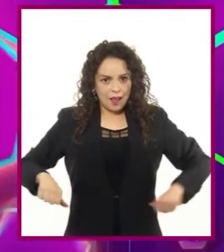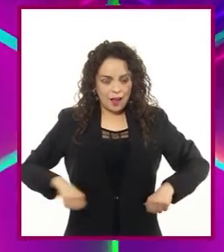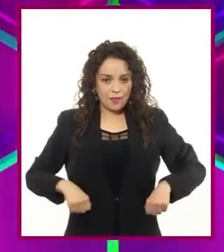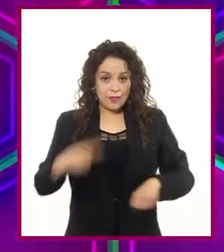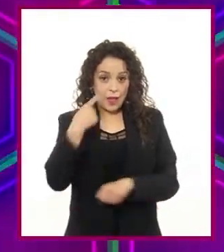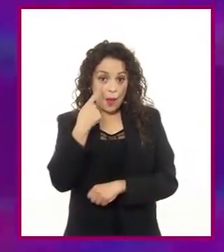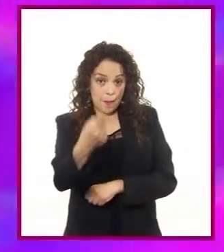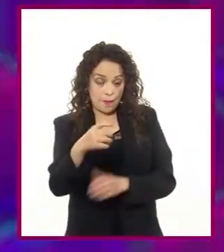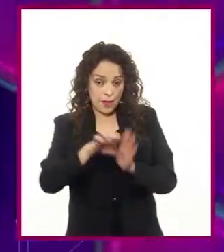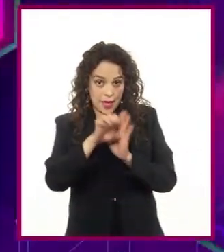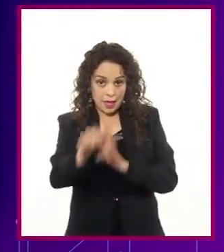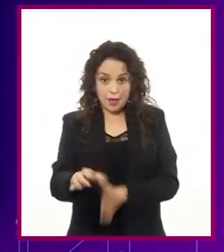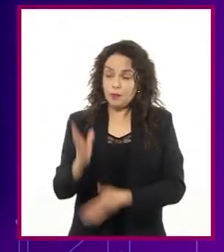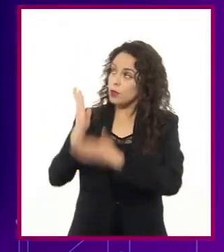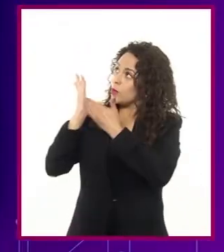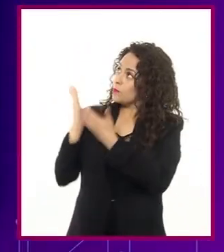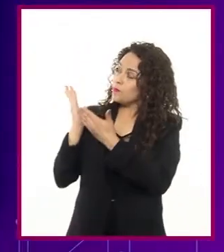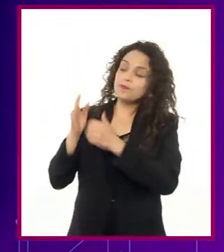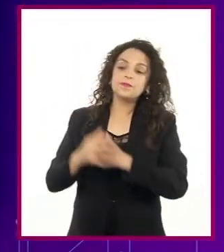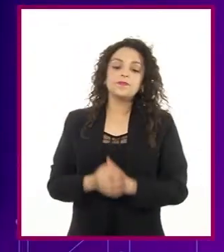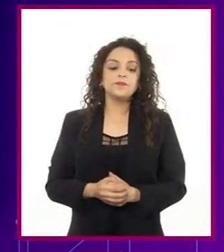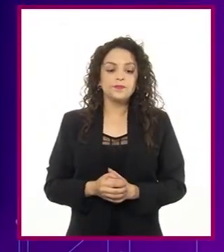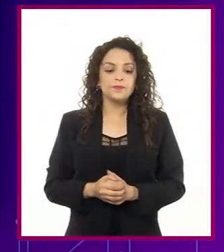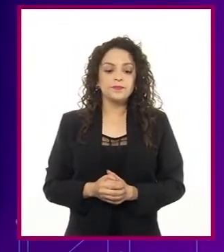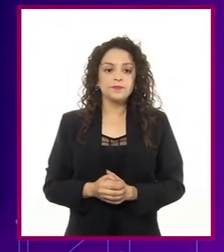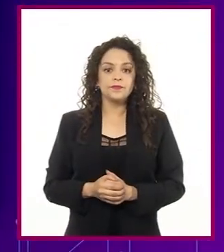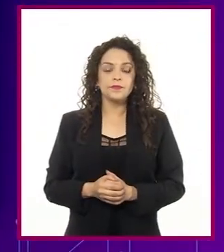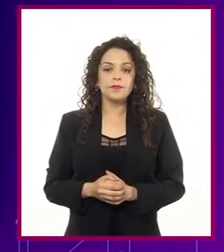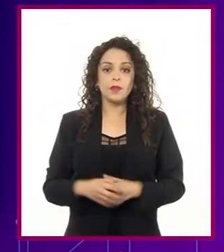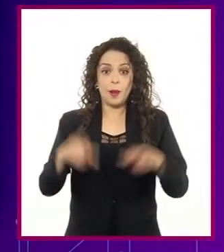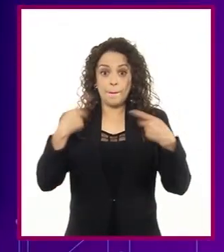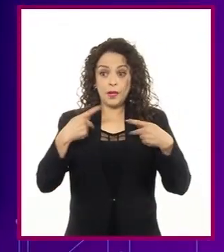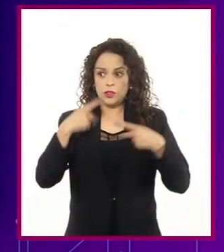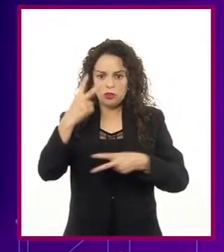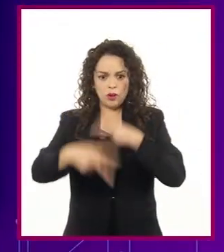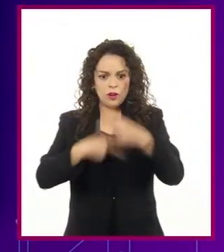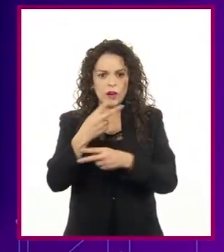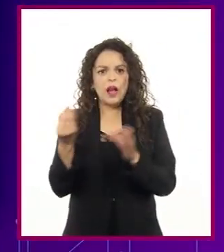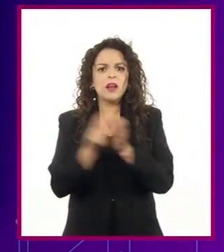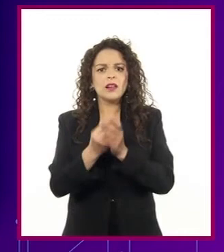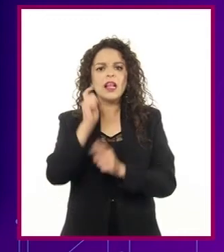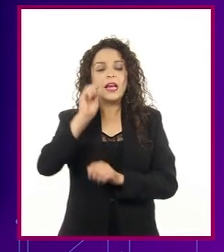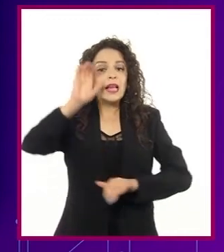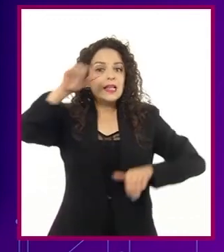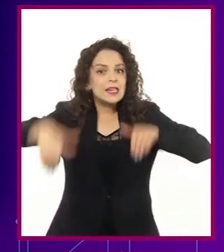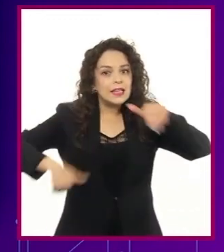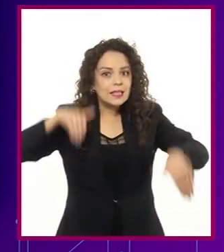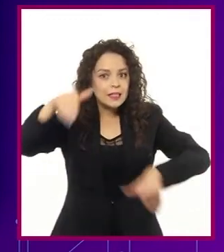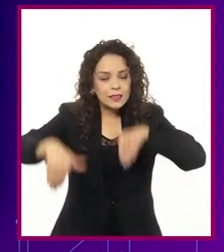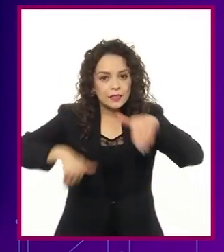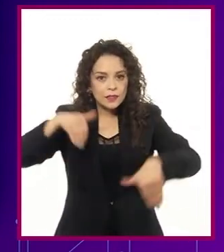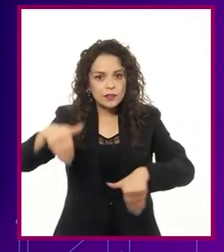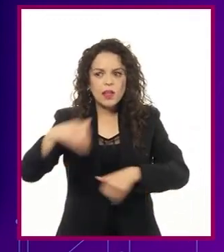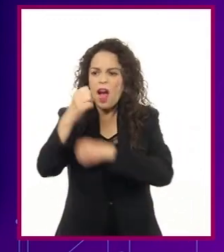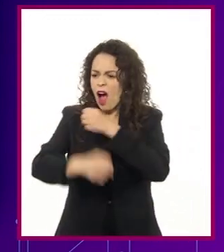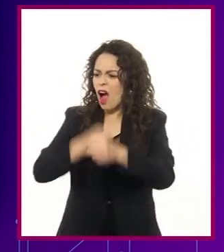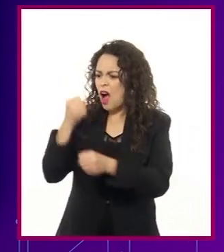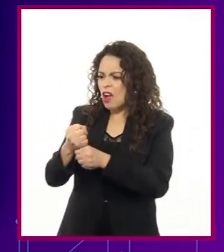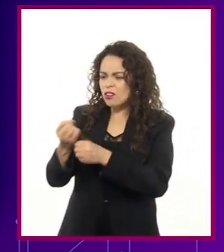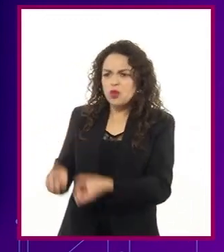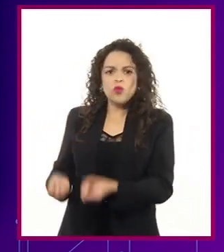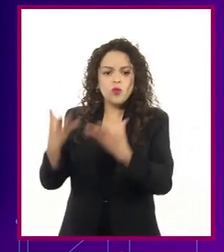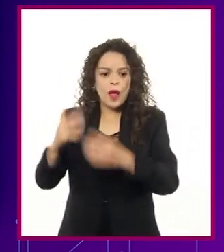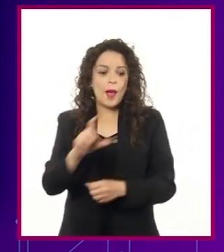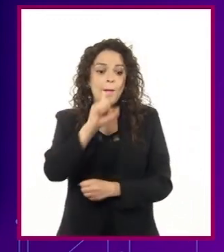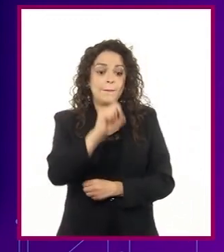situación. A una clase de natación asisten personas de las siguientes edades: 27,